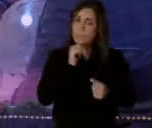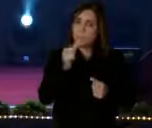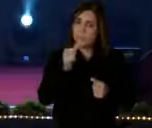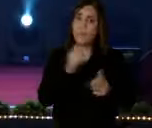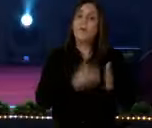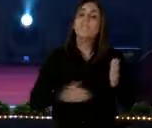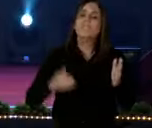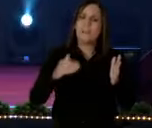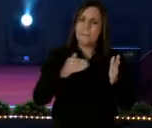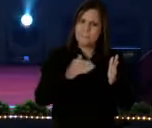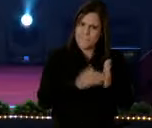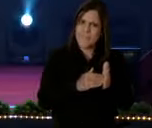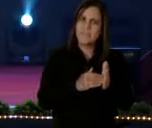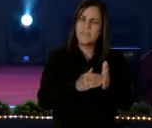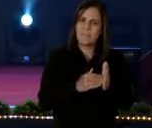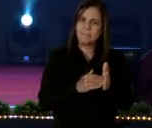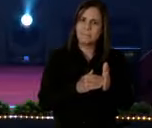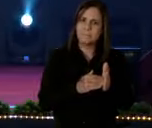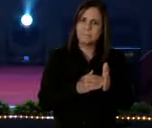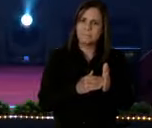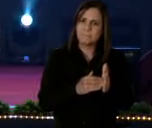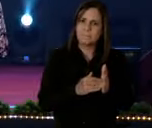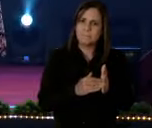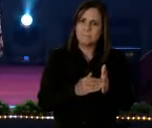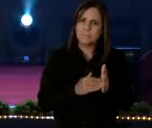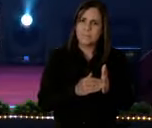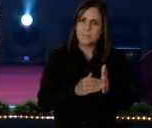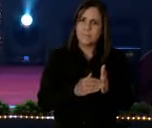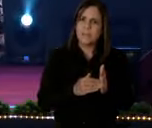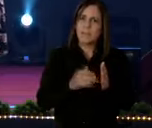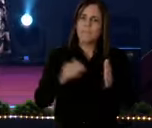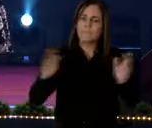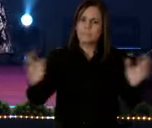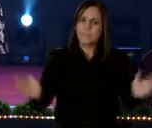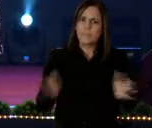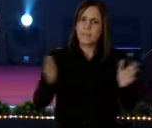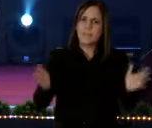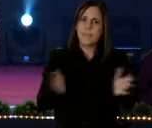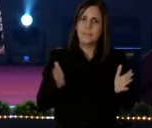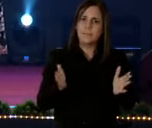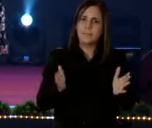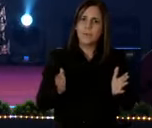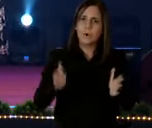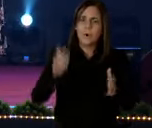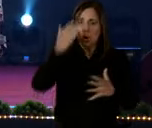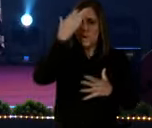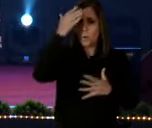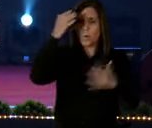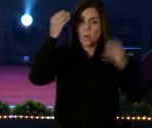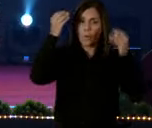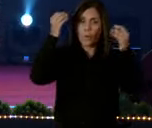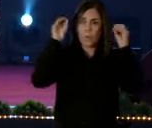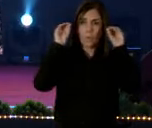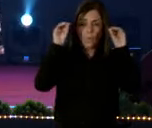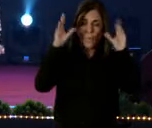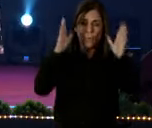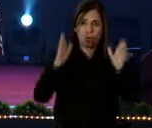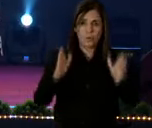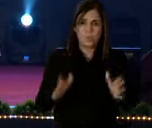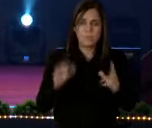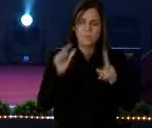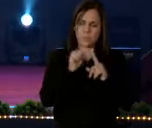puedan levantar estas criaturas en el temor y en el conocimiento del Señor. Así que extendiendo las manos hacia